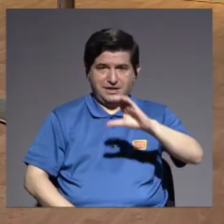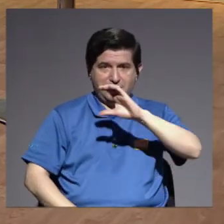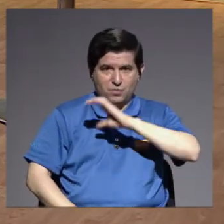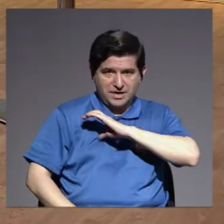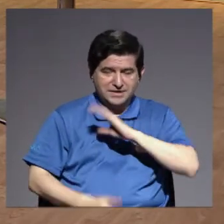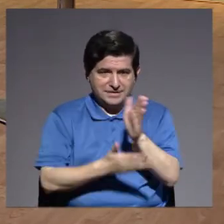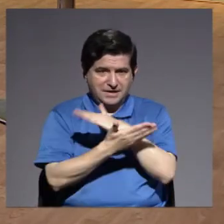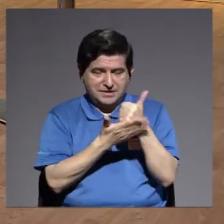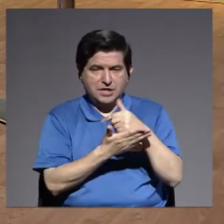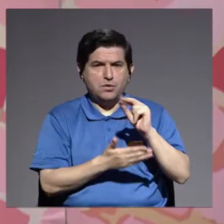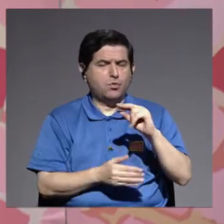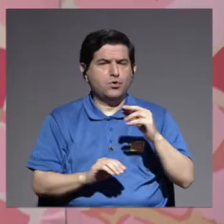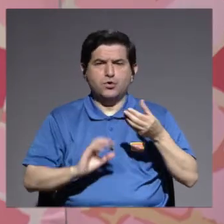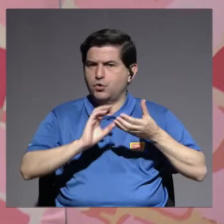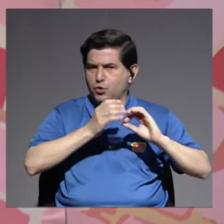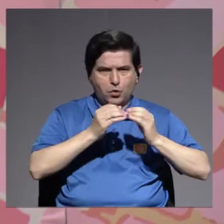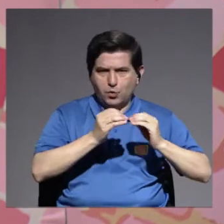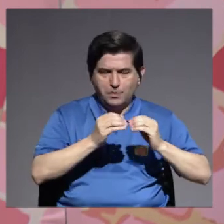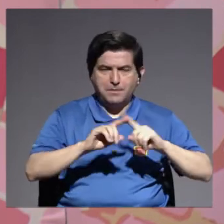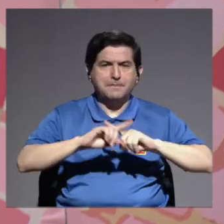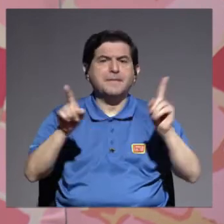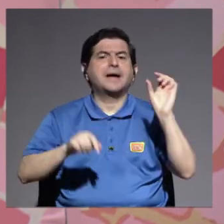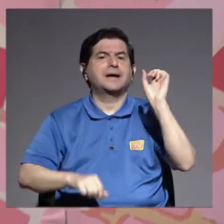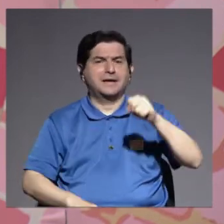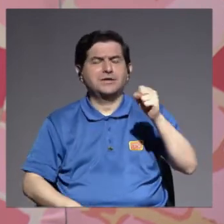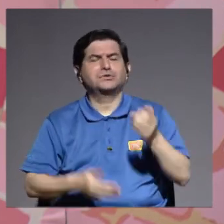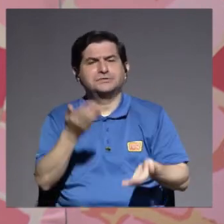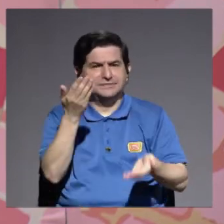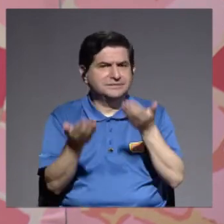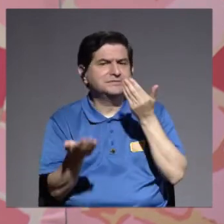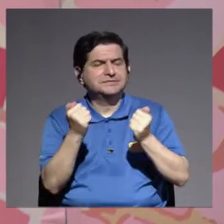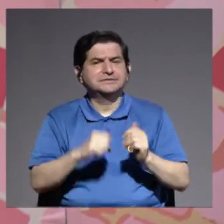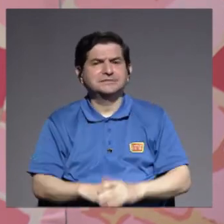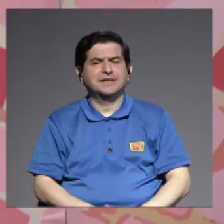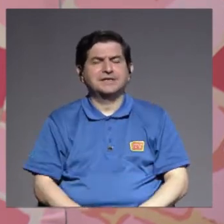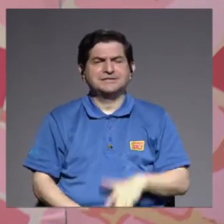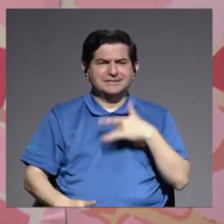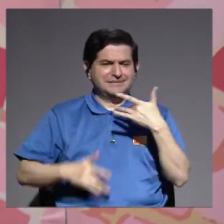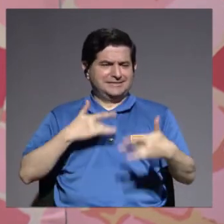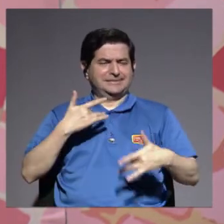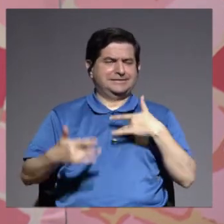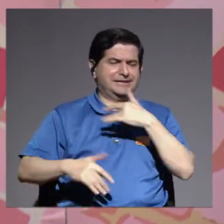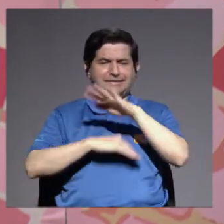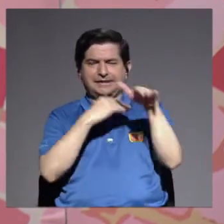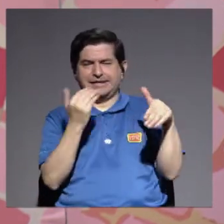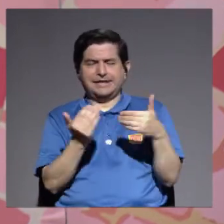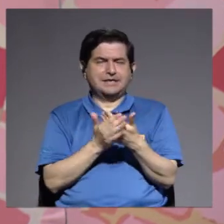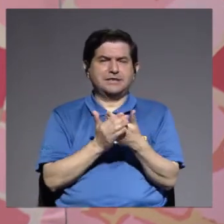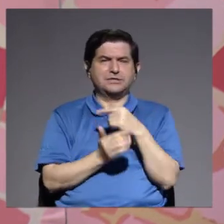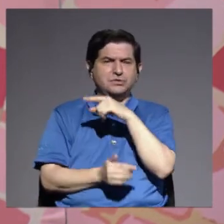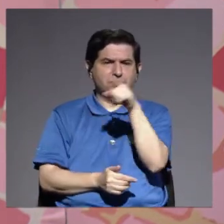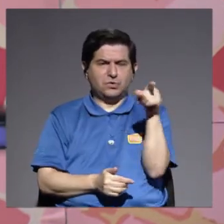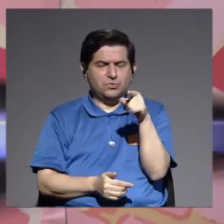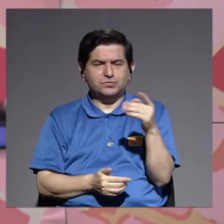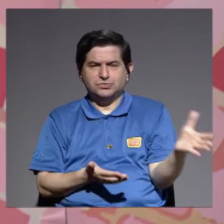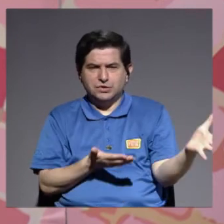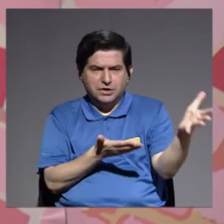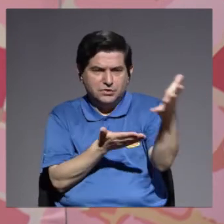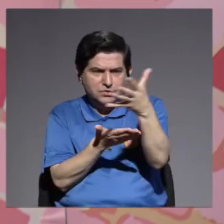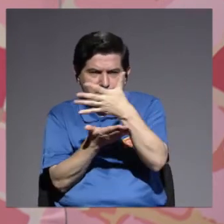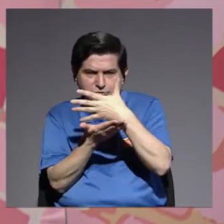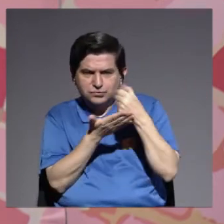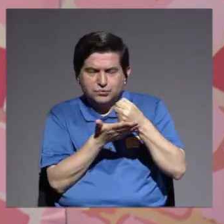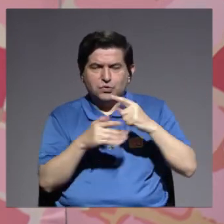no tanto con los números, sino con el sentir y todo lo que pudieron ustedes recoger por